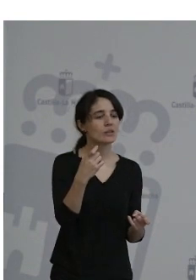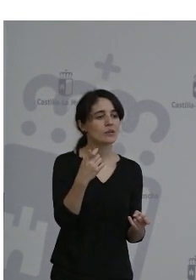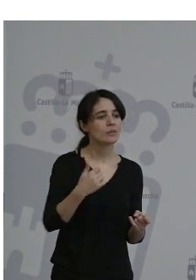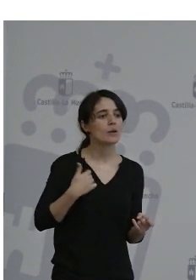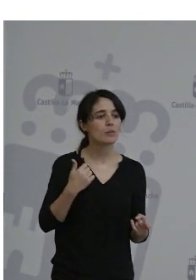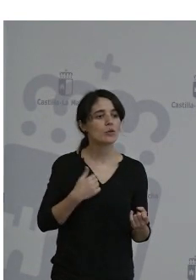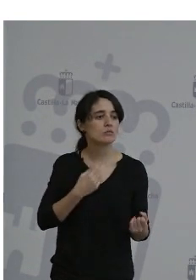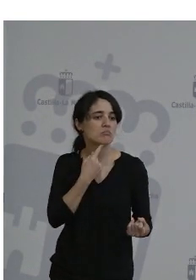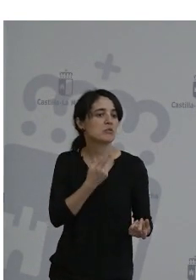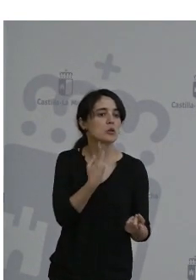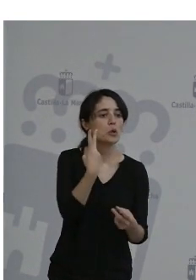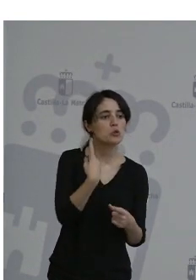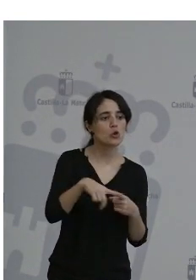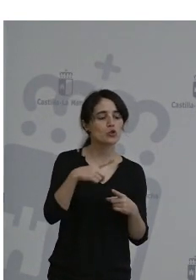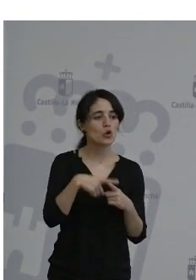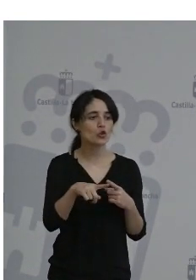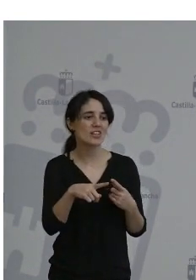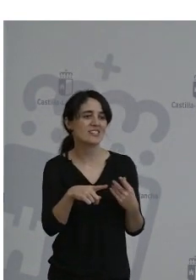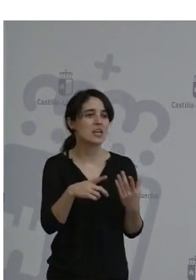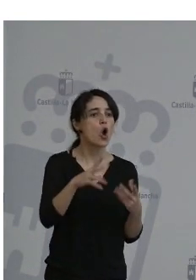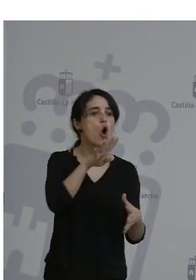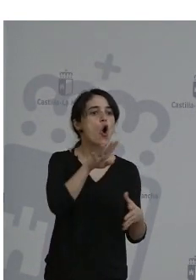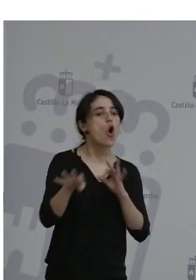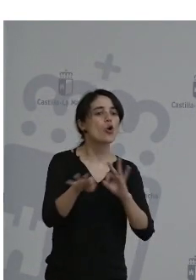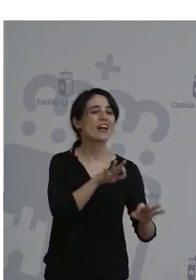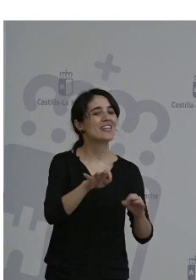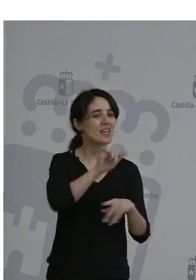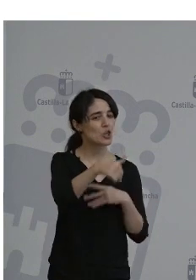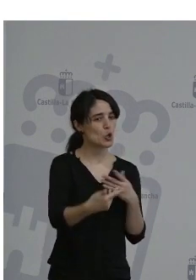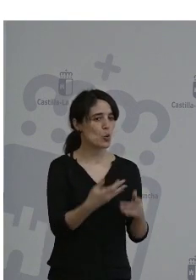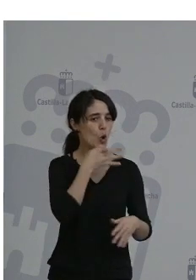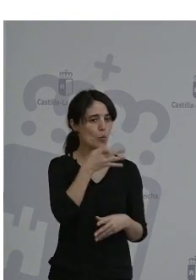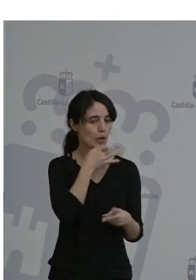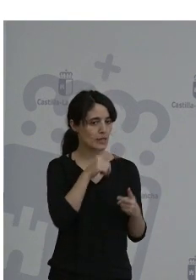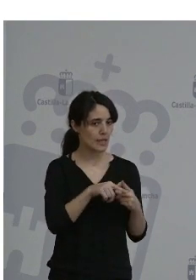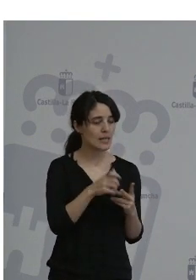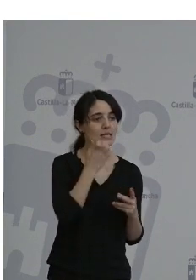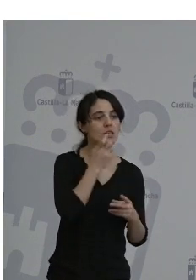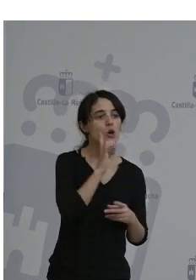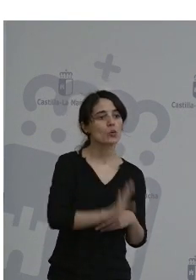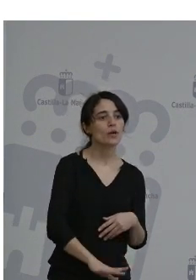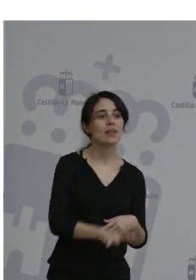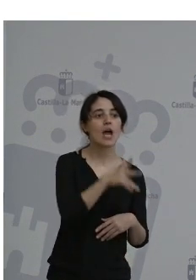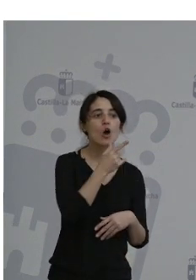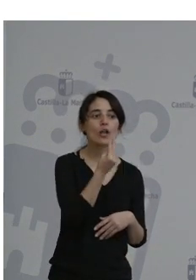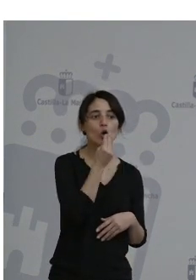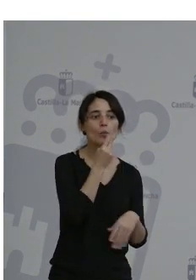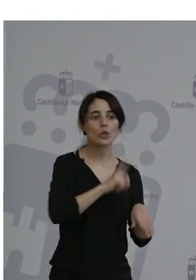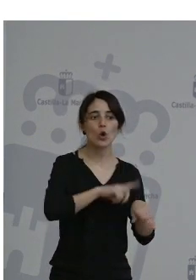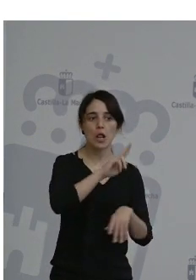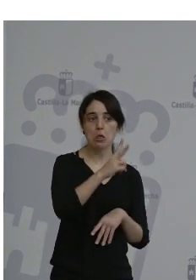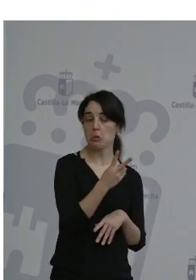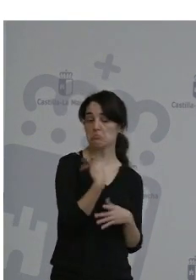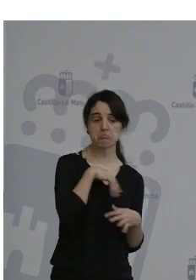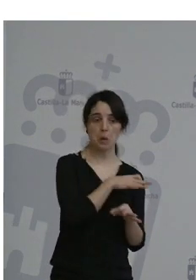logística, de cómo va a funcionar la tarde. Y si os parece, tenemos la comida ahora a las dos, o sea que vamos perfectos.